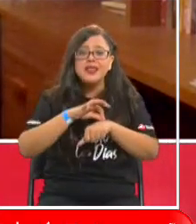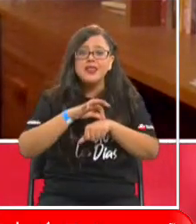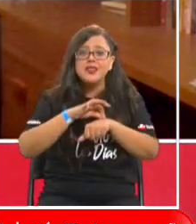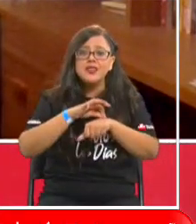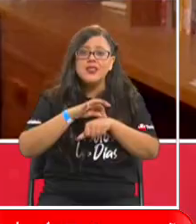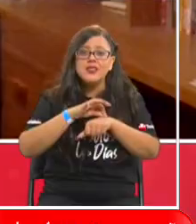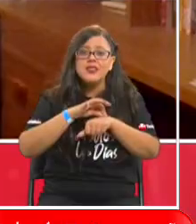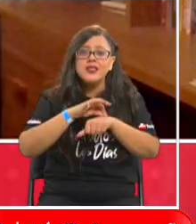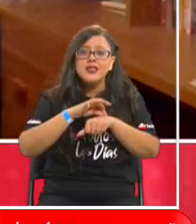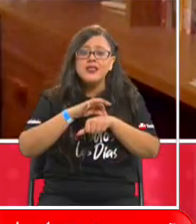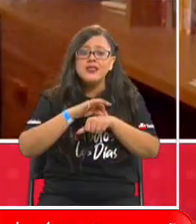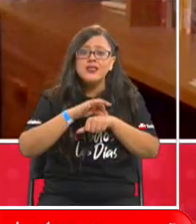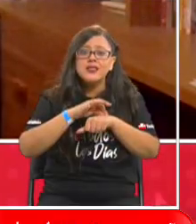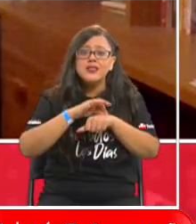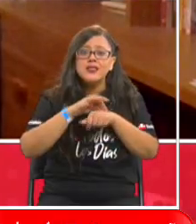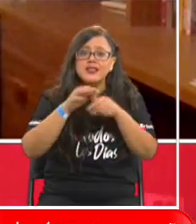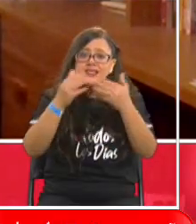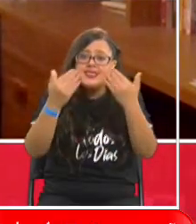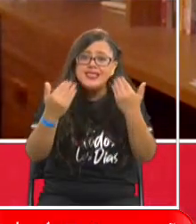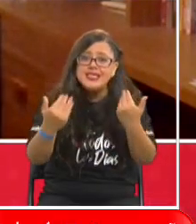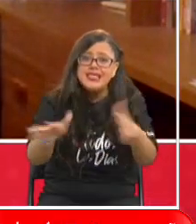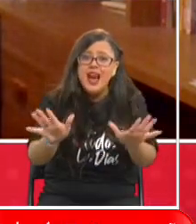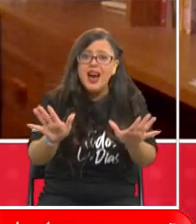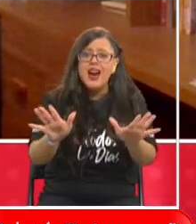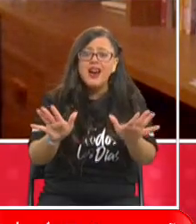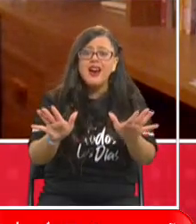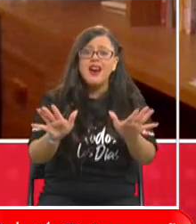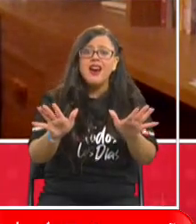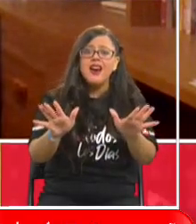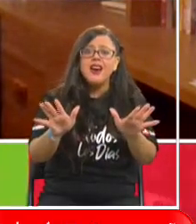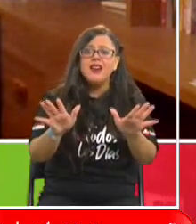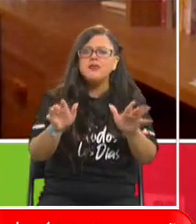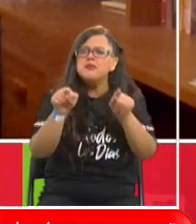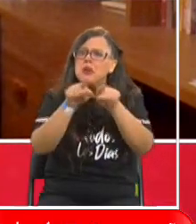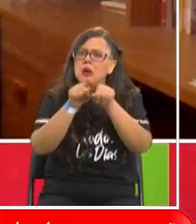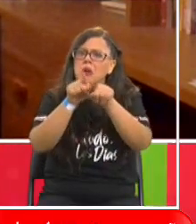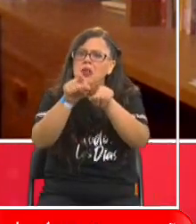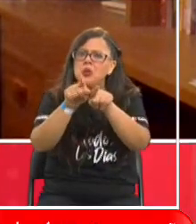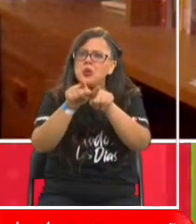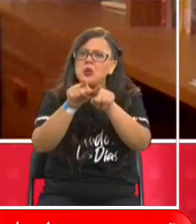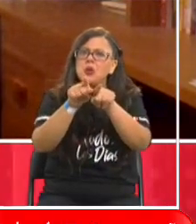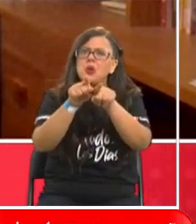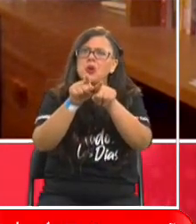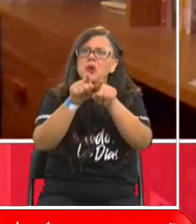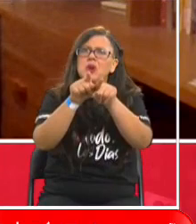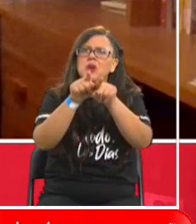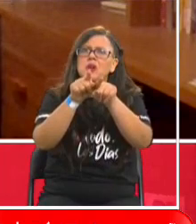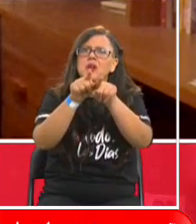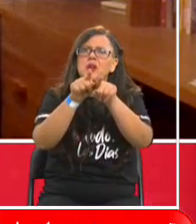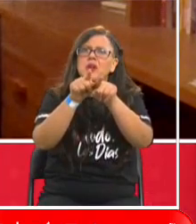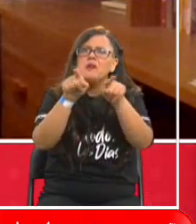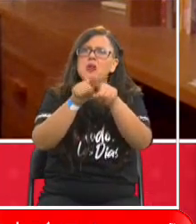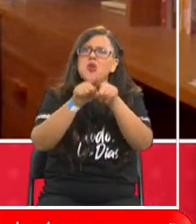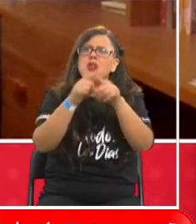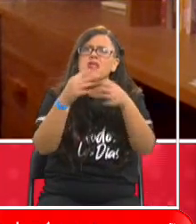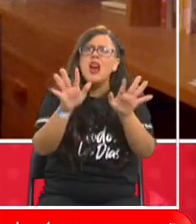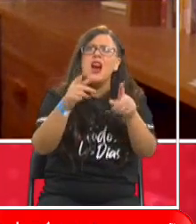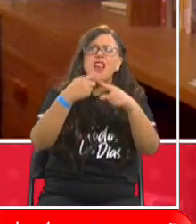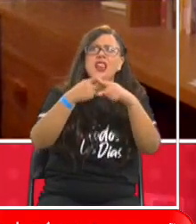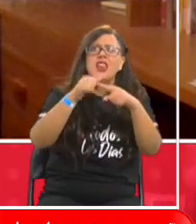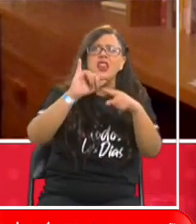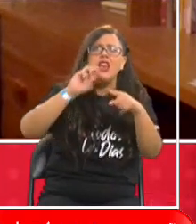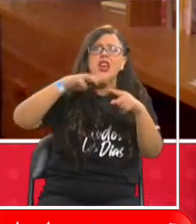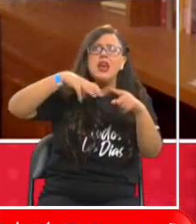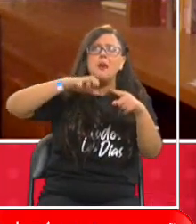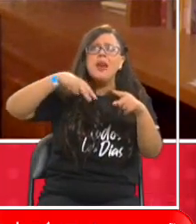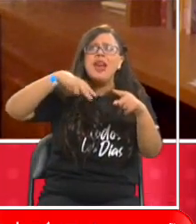bueno, creo que eso fue de alguna manera Ximena Casarejo, quien ha estado codo a codo conmigo y que además hoy día